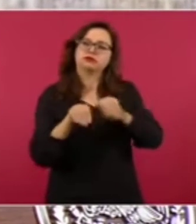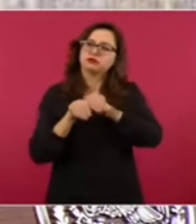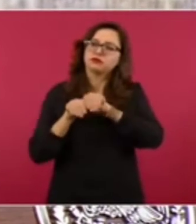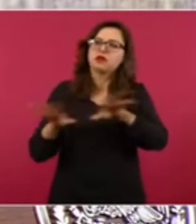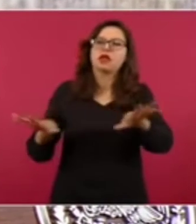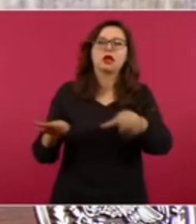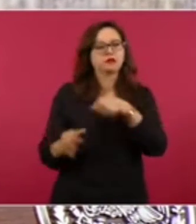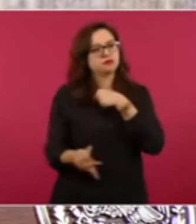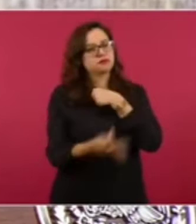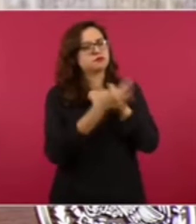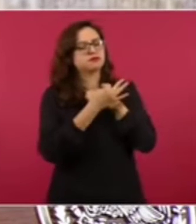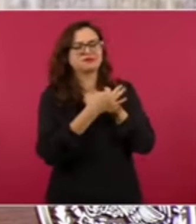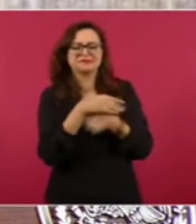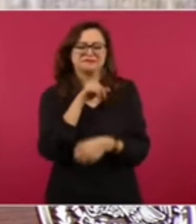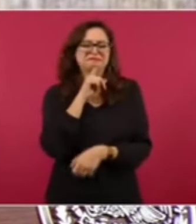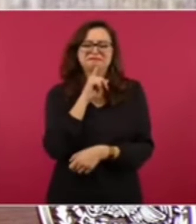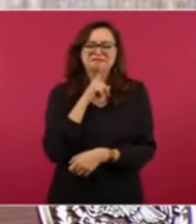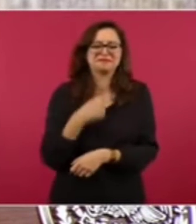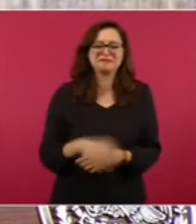No le voy a decir a